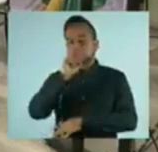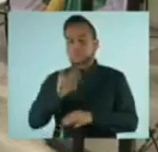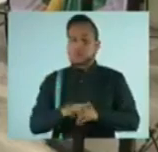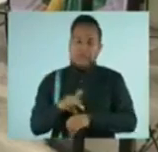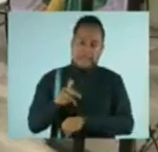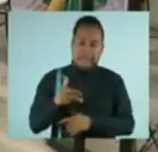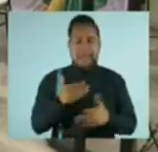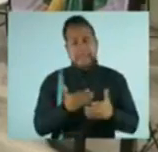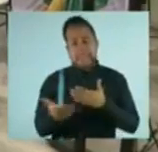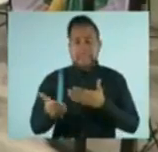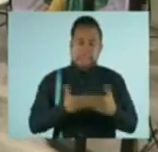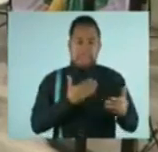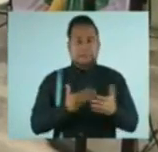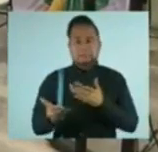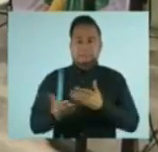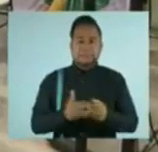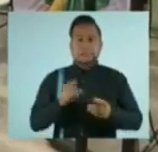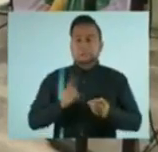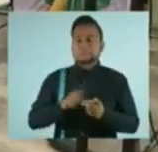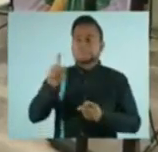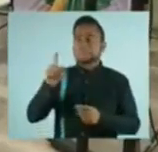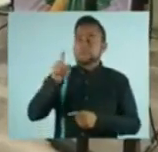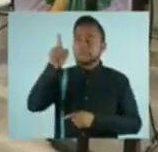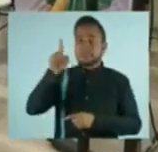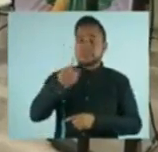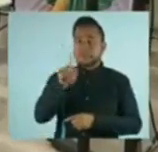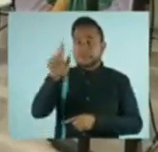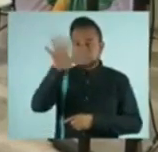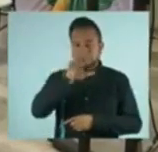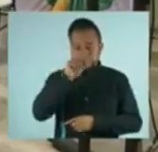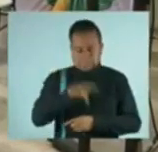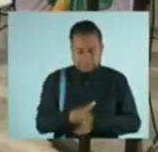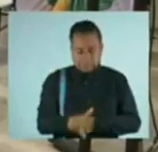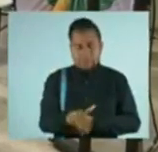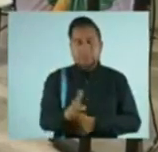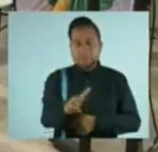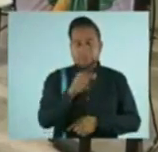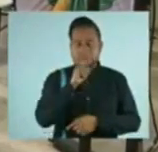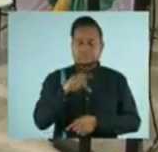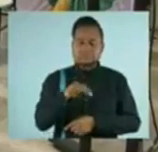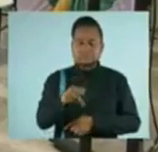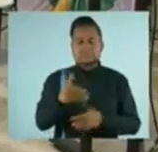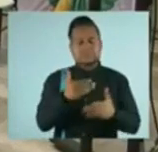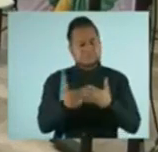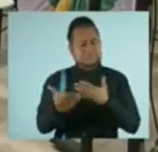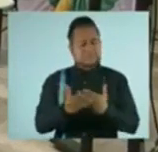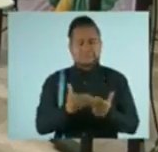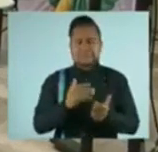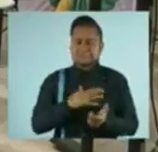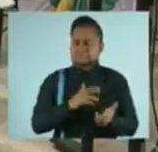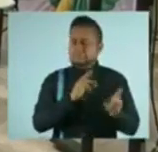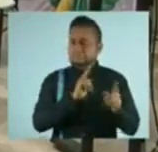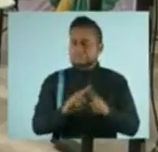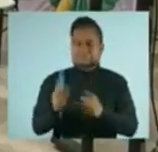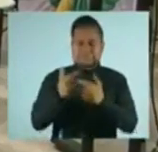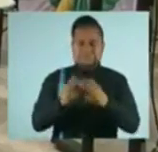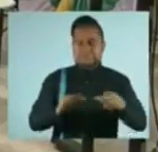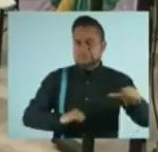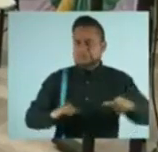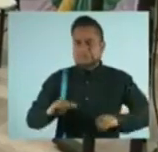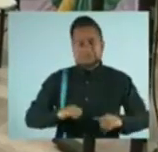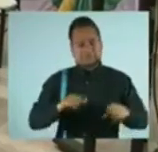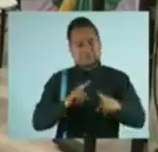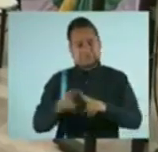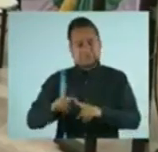caminatas por las partes altas del pueblo, por las partes bajas, por el río. Y hay una gran variedad de actividades.